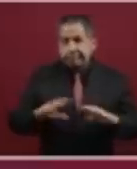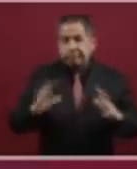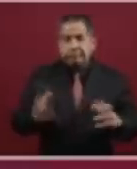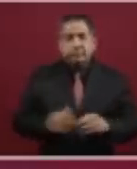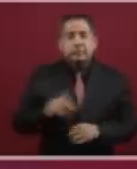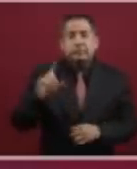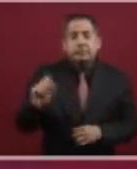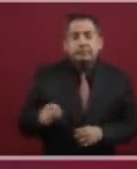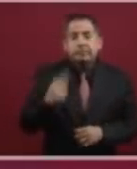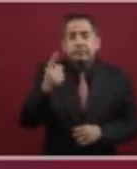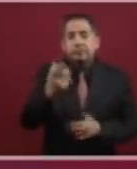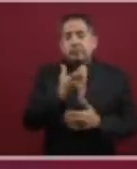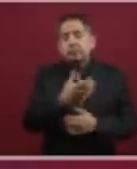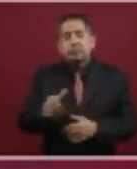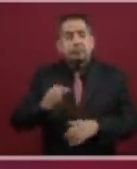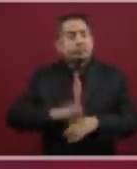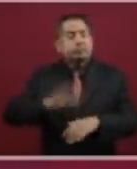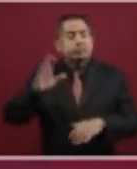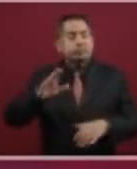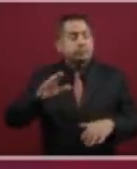21 campos más.